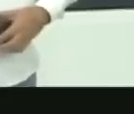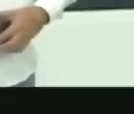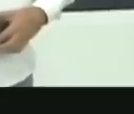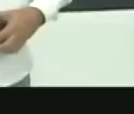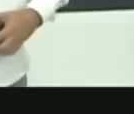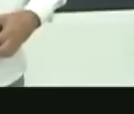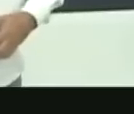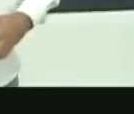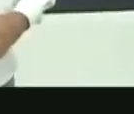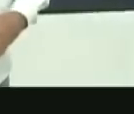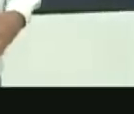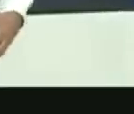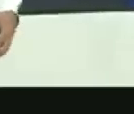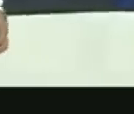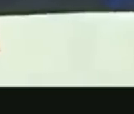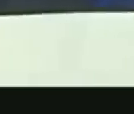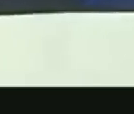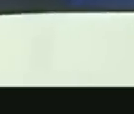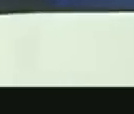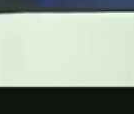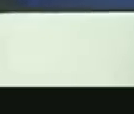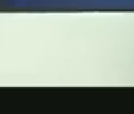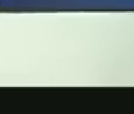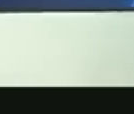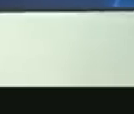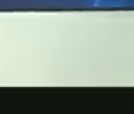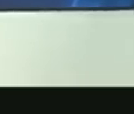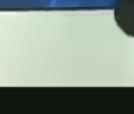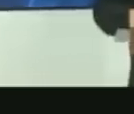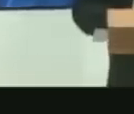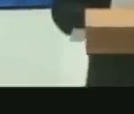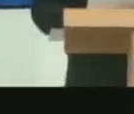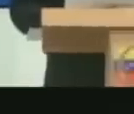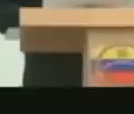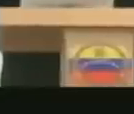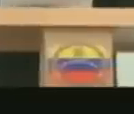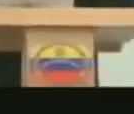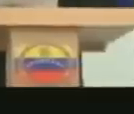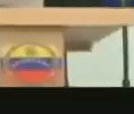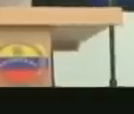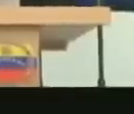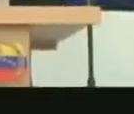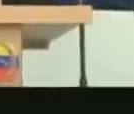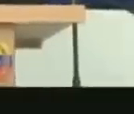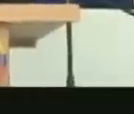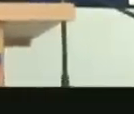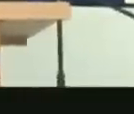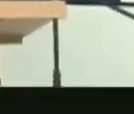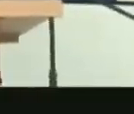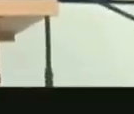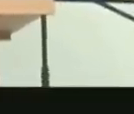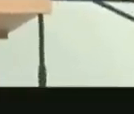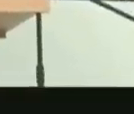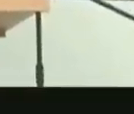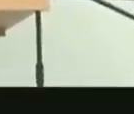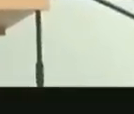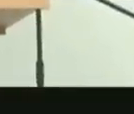Remigio Ceballos Hichazo. Vicepresidente. Buenas tardes, pueblo de Venezuela. Queremos informar